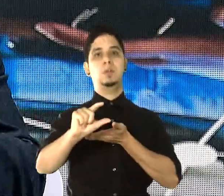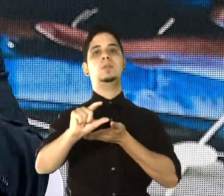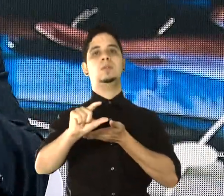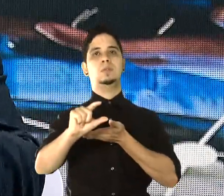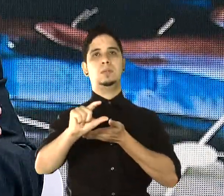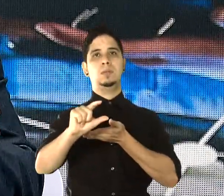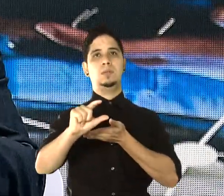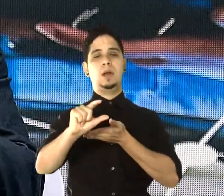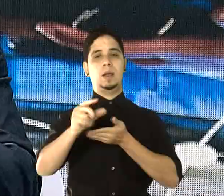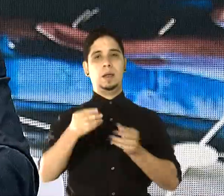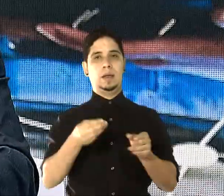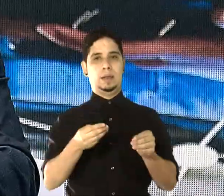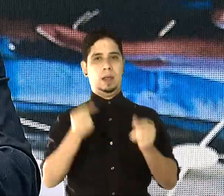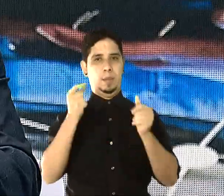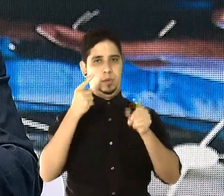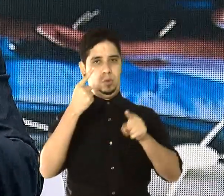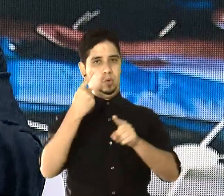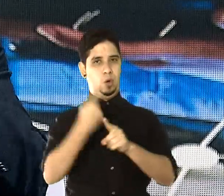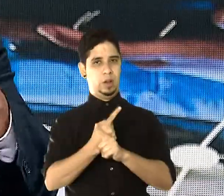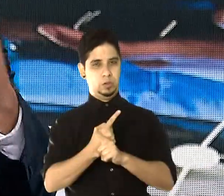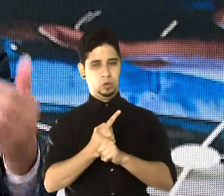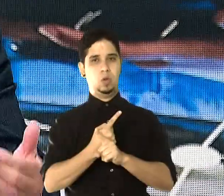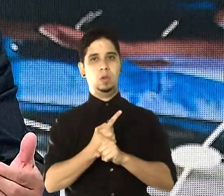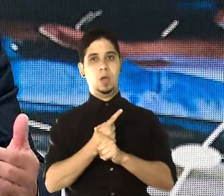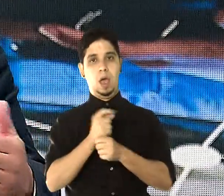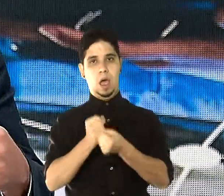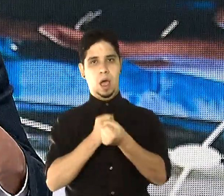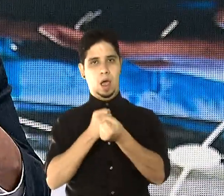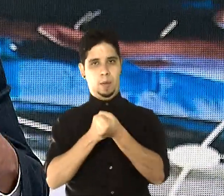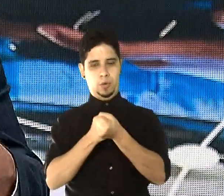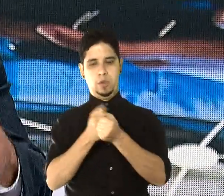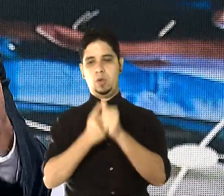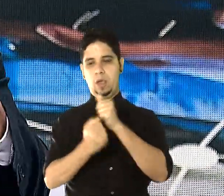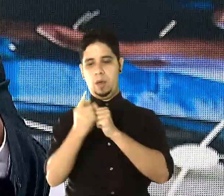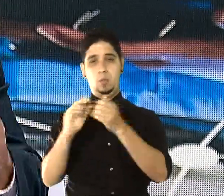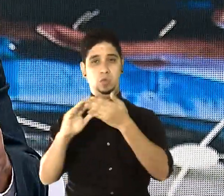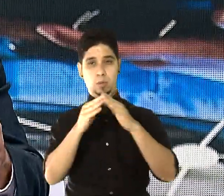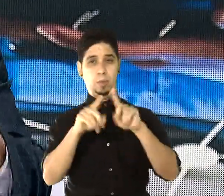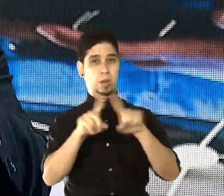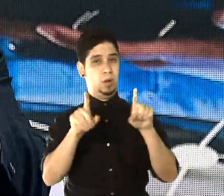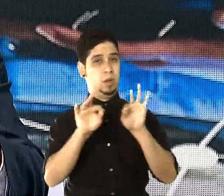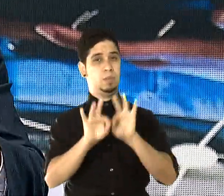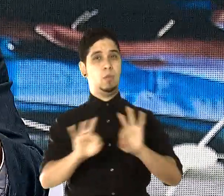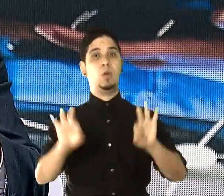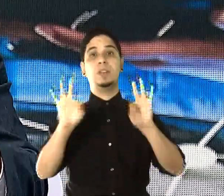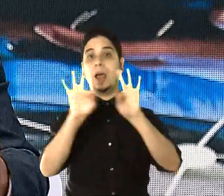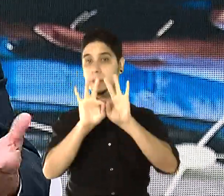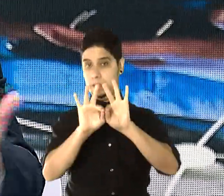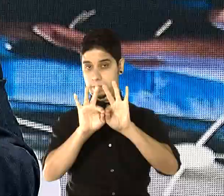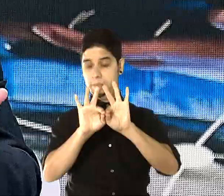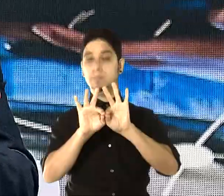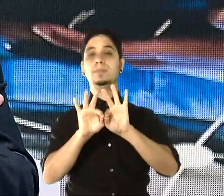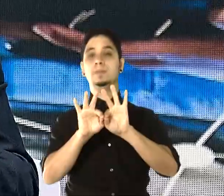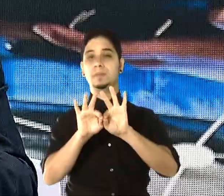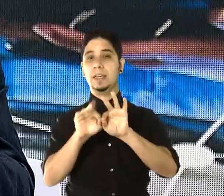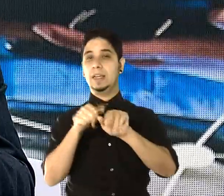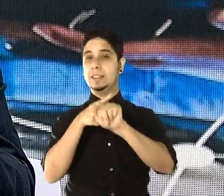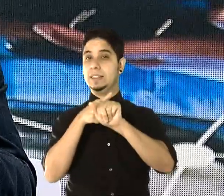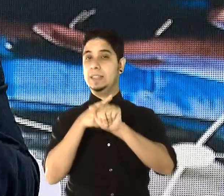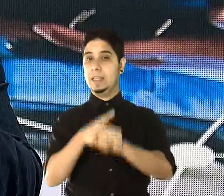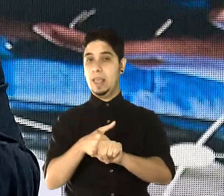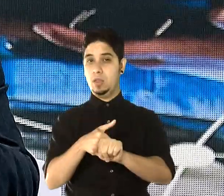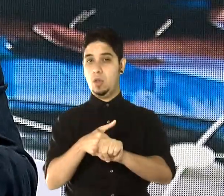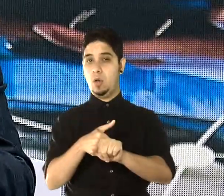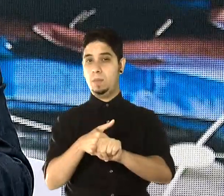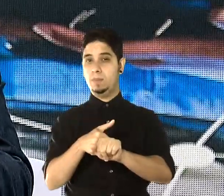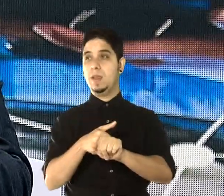desembolso ágil, eficiente, apoyando a los municipios y a las agencias, pero sobre todo, y bien importante, en cumplimiento